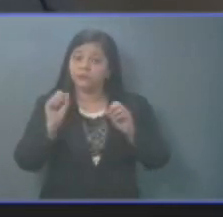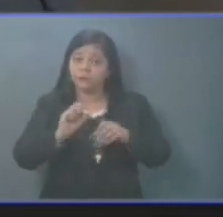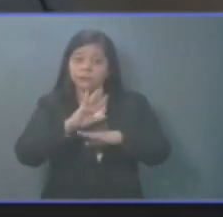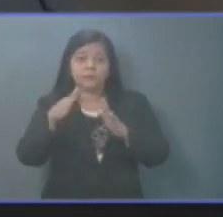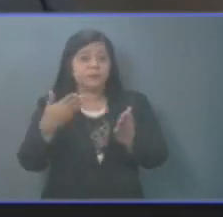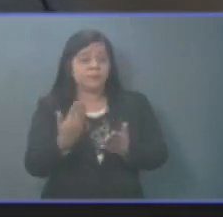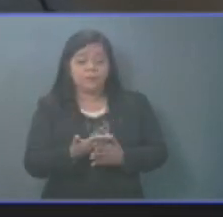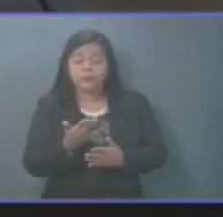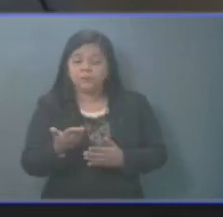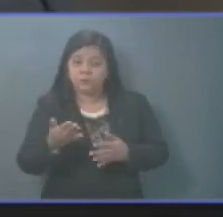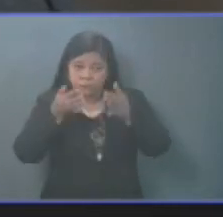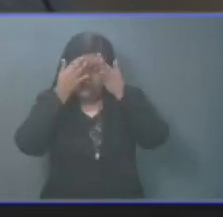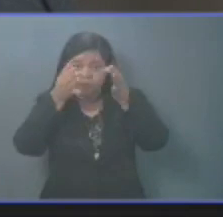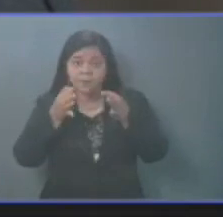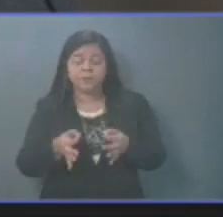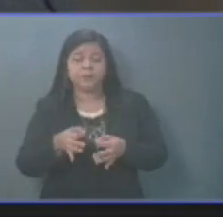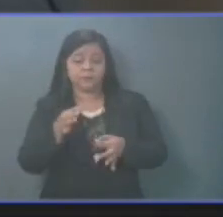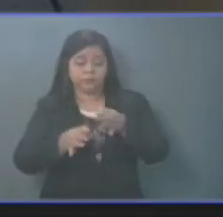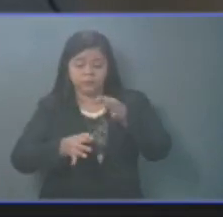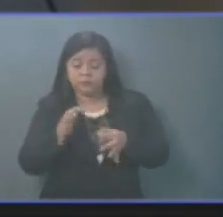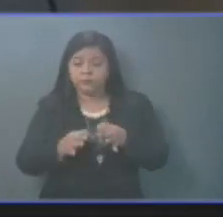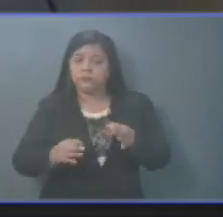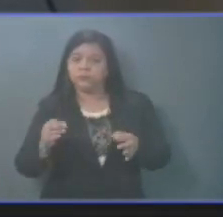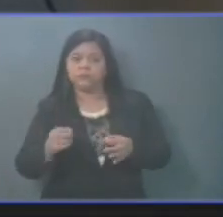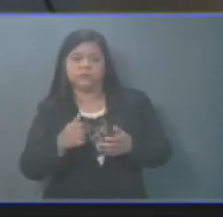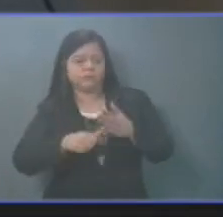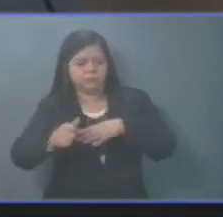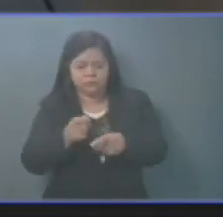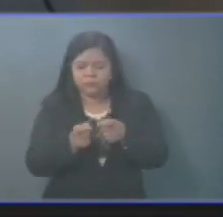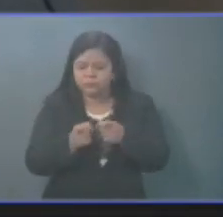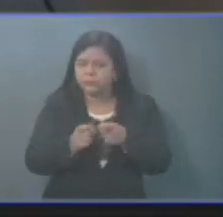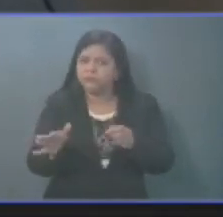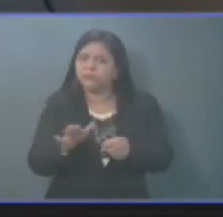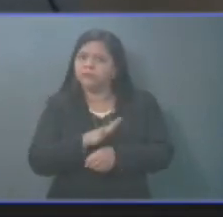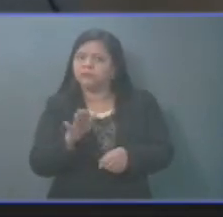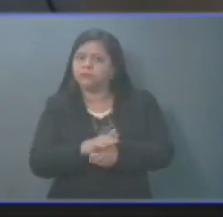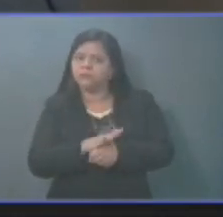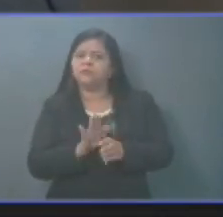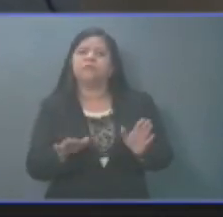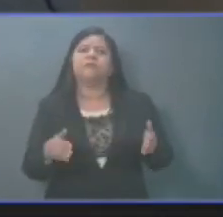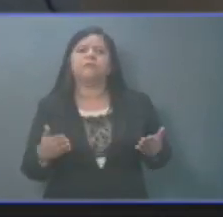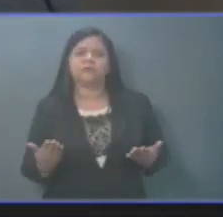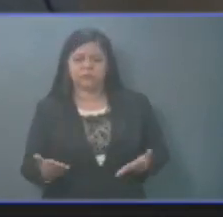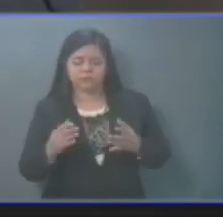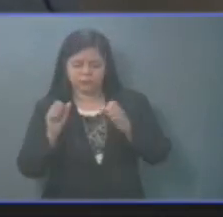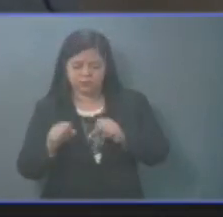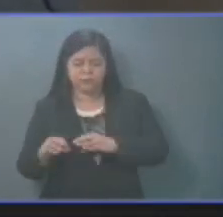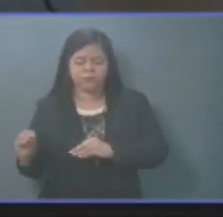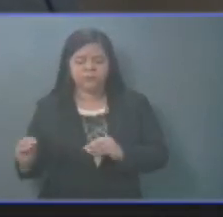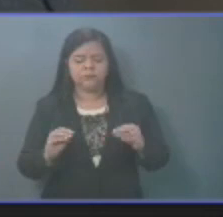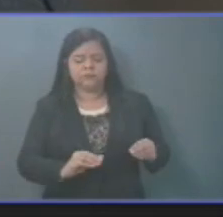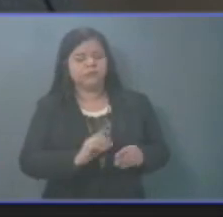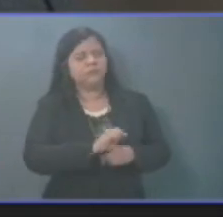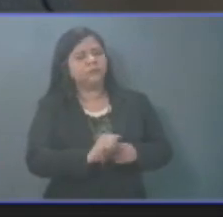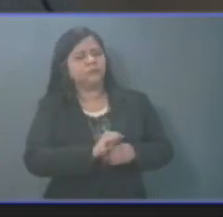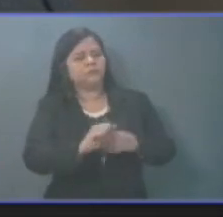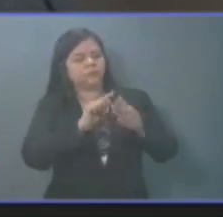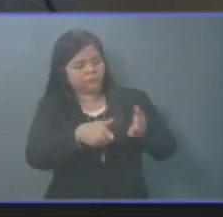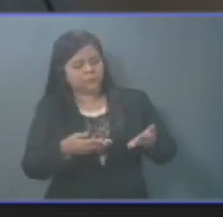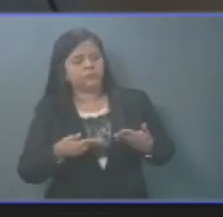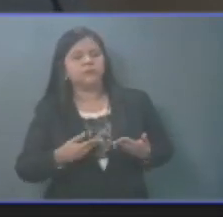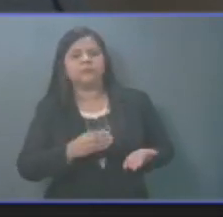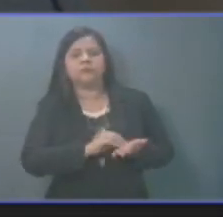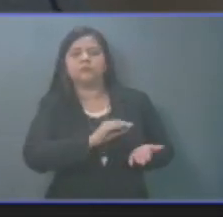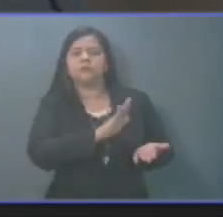las medidas legislativas, administrativas y de otra índole que sean necesarias para hacer efectivos los derechos reconocidos en la